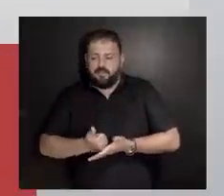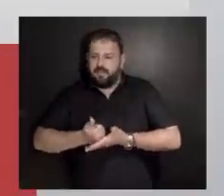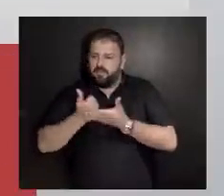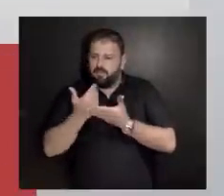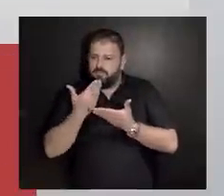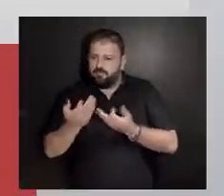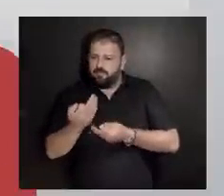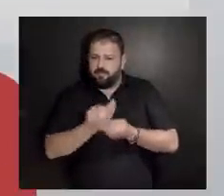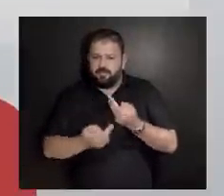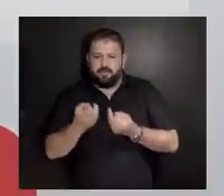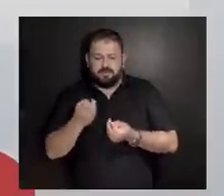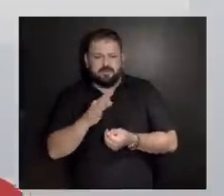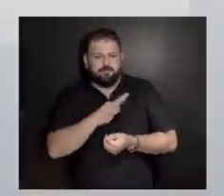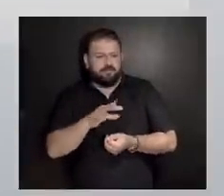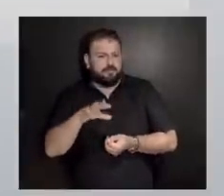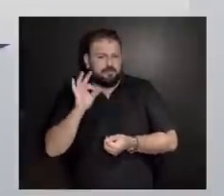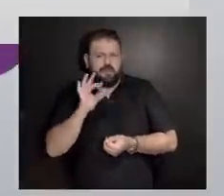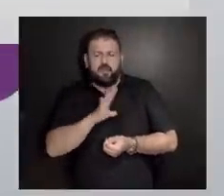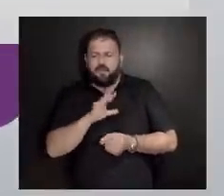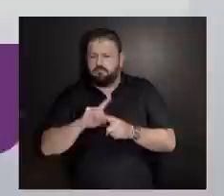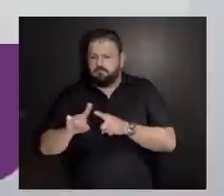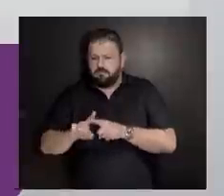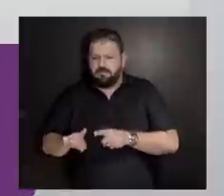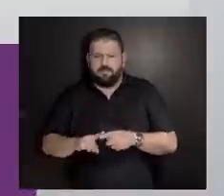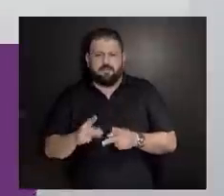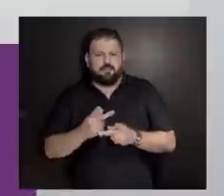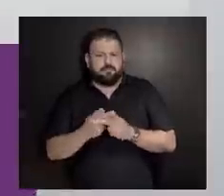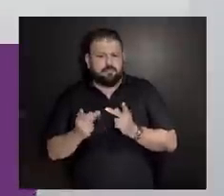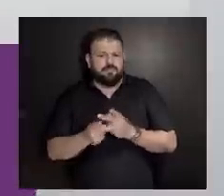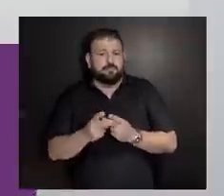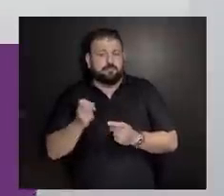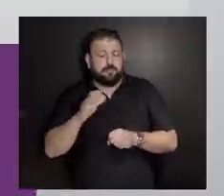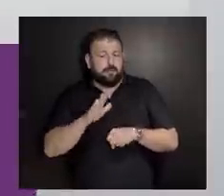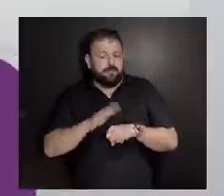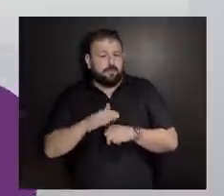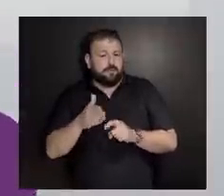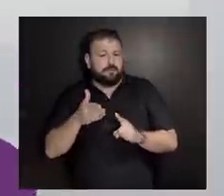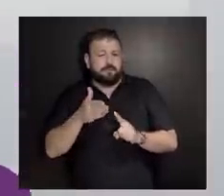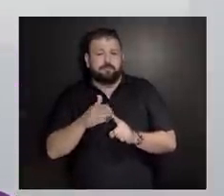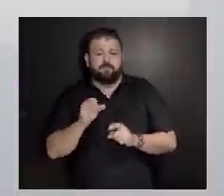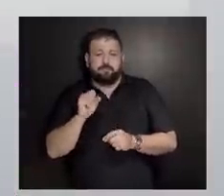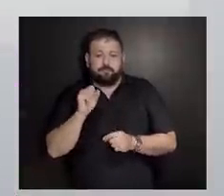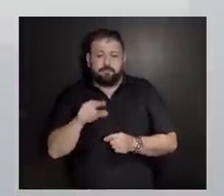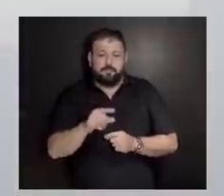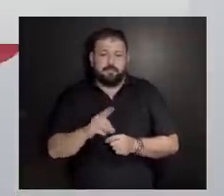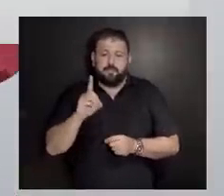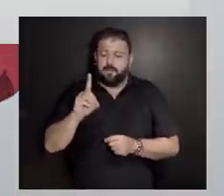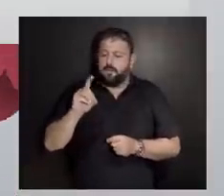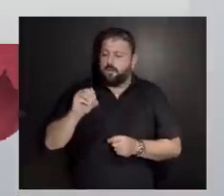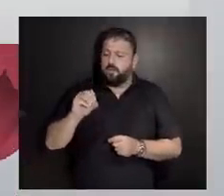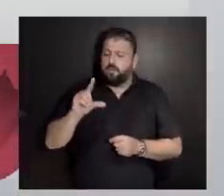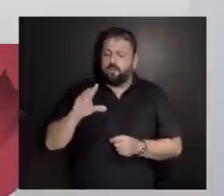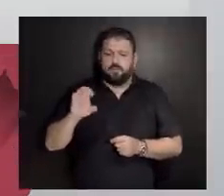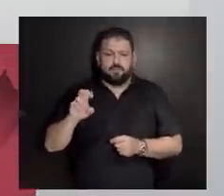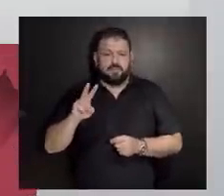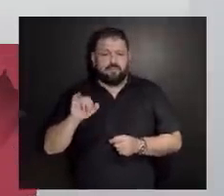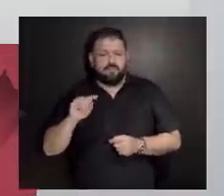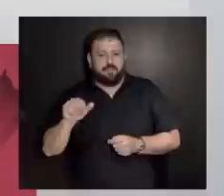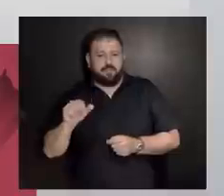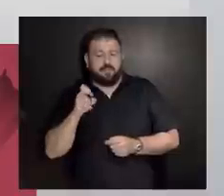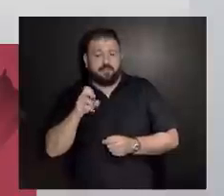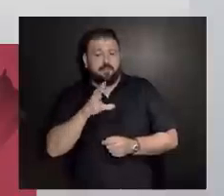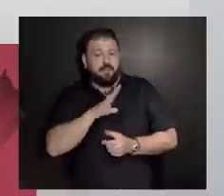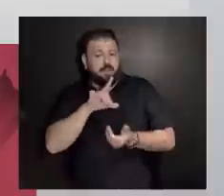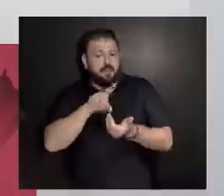este ingrediente lo podemos encontrar en varios productos, pero específicamente viene en Dolce Vita. También, que es un producto que contiene